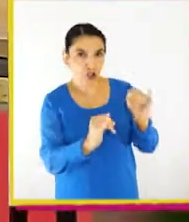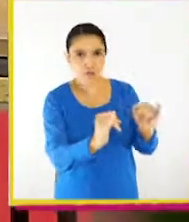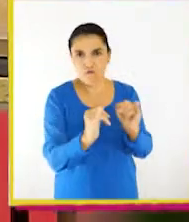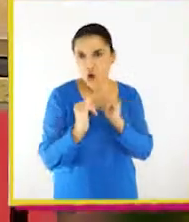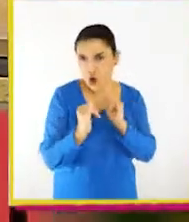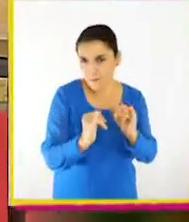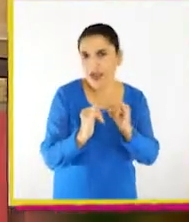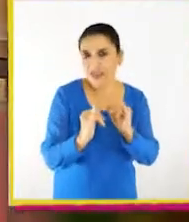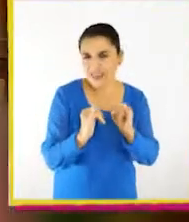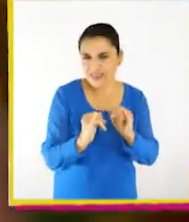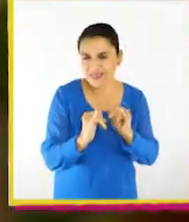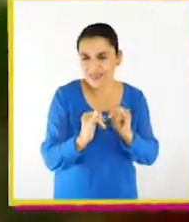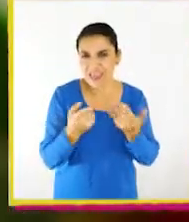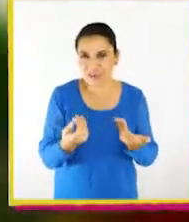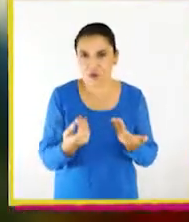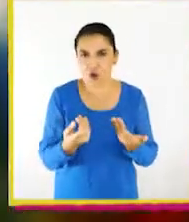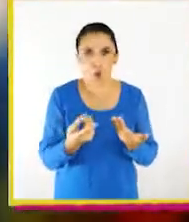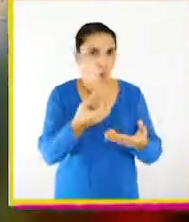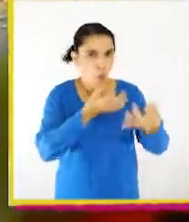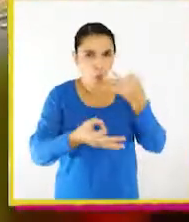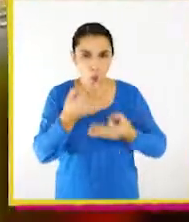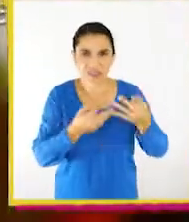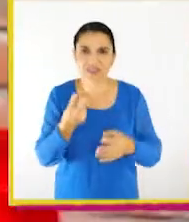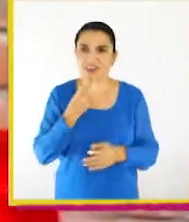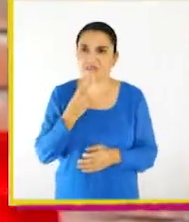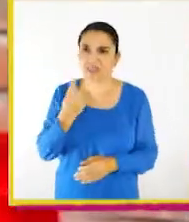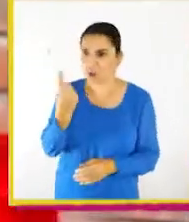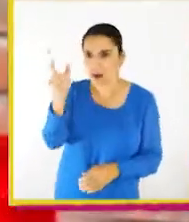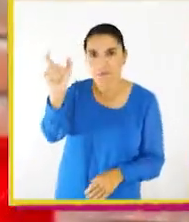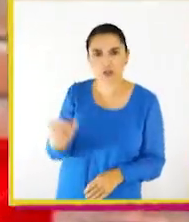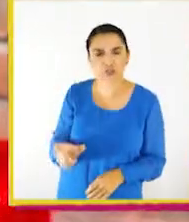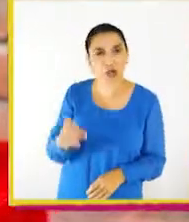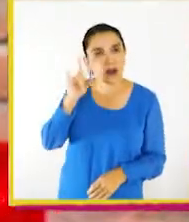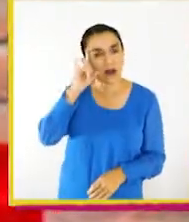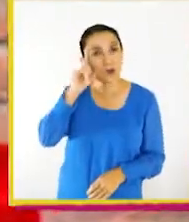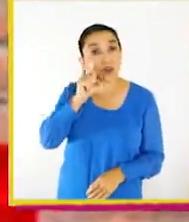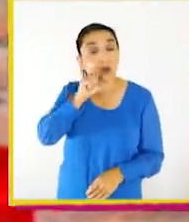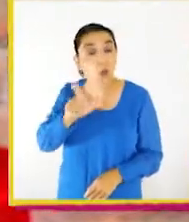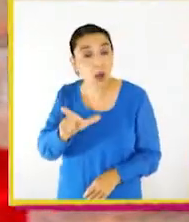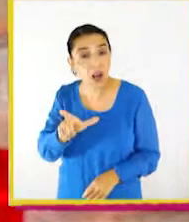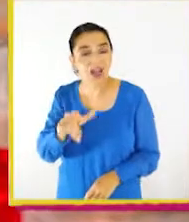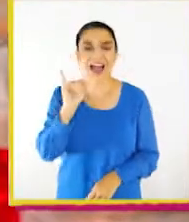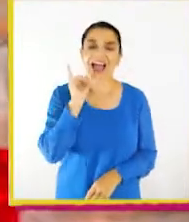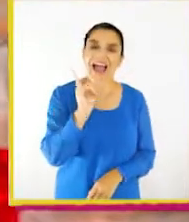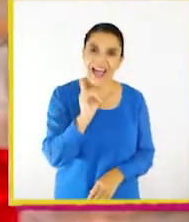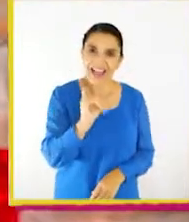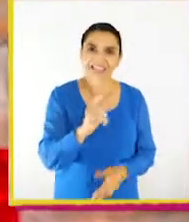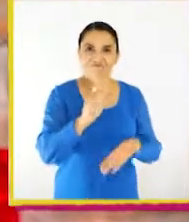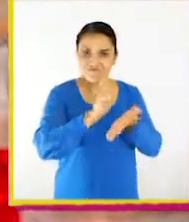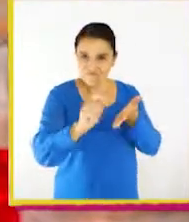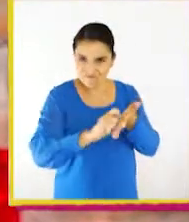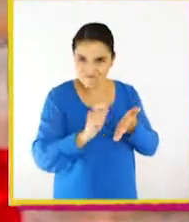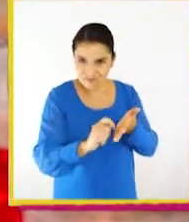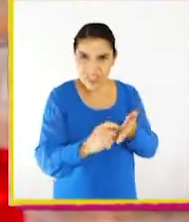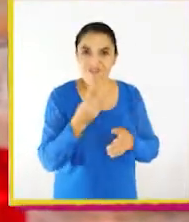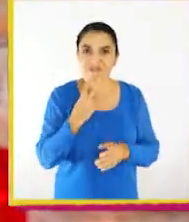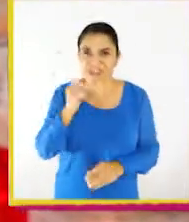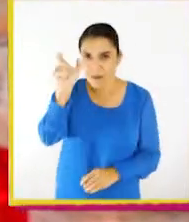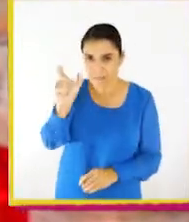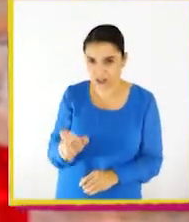informativo que se encarga de contarnos la historia de vida de una persona. ¿Se acuerdan cuál es? muy bien, es la